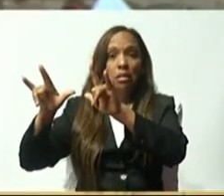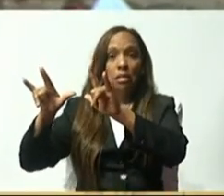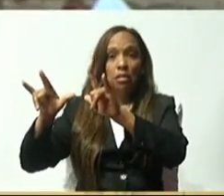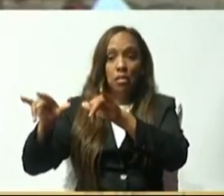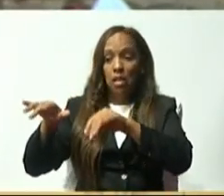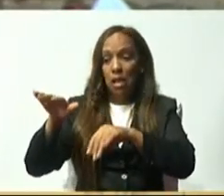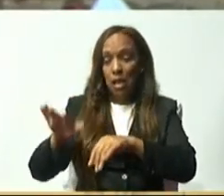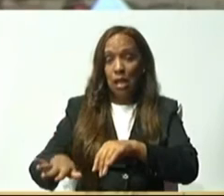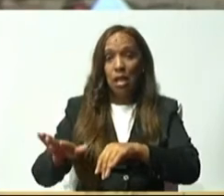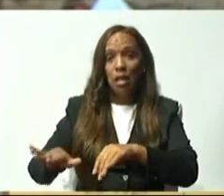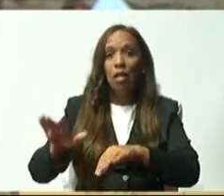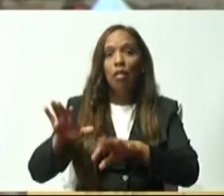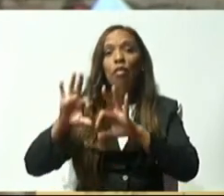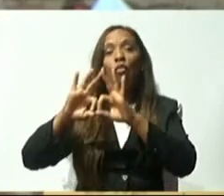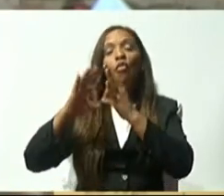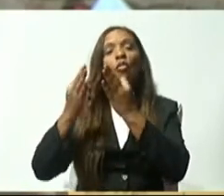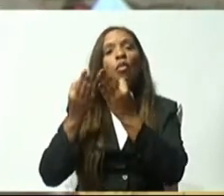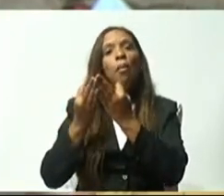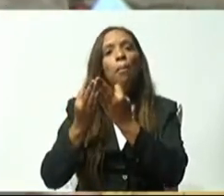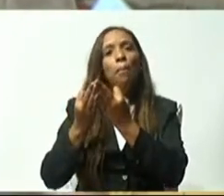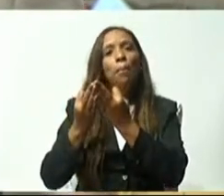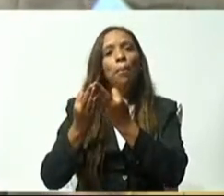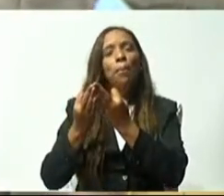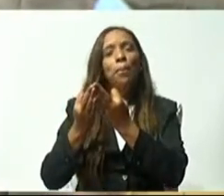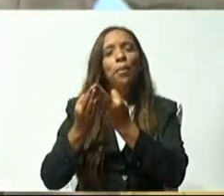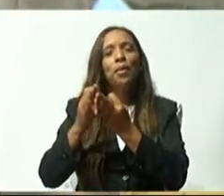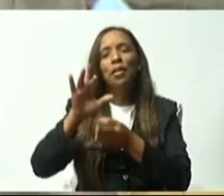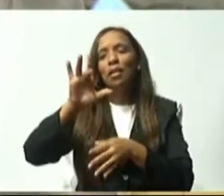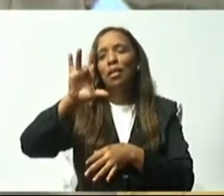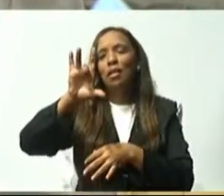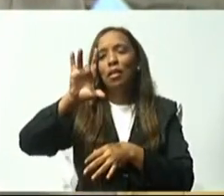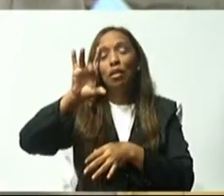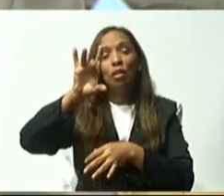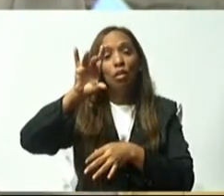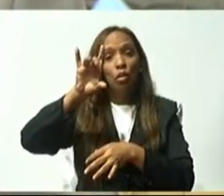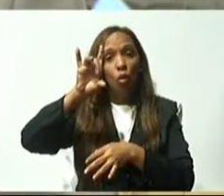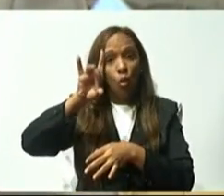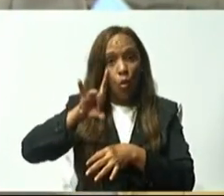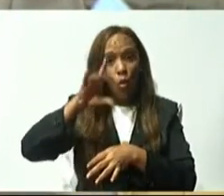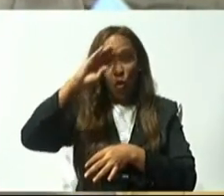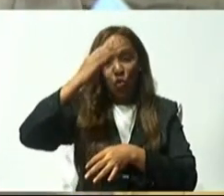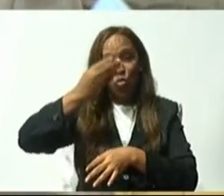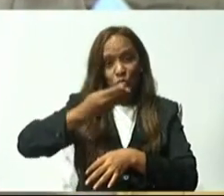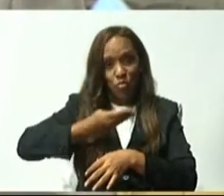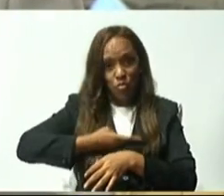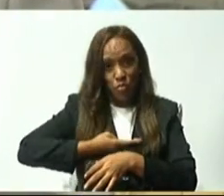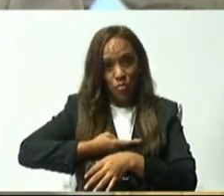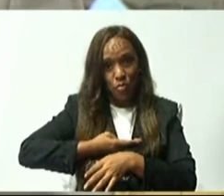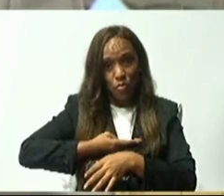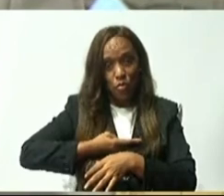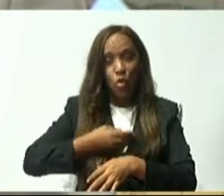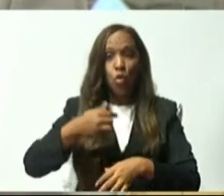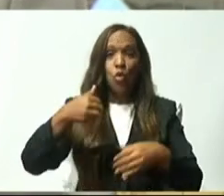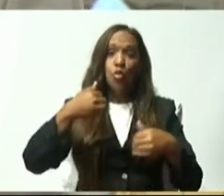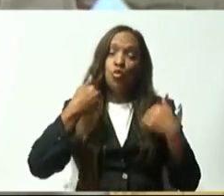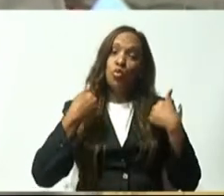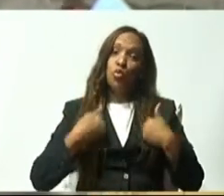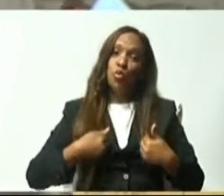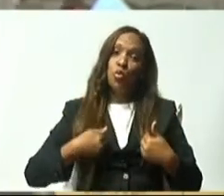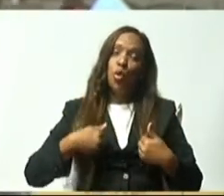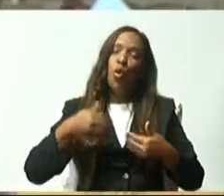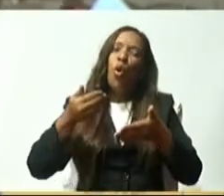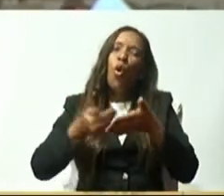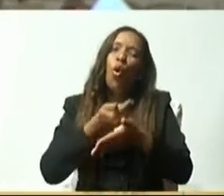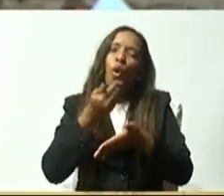de 8 hijos, de la cual yo soy el menor. Mi madre quedó viuda a